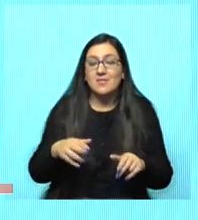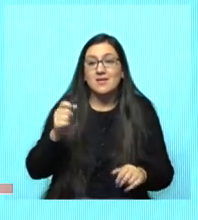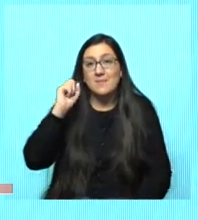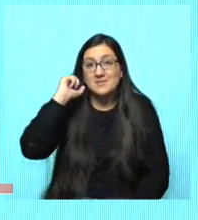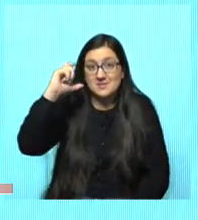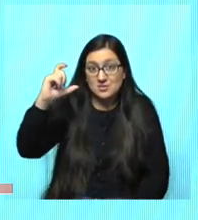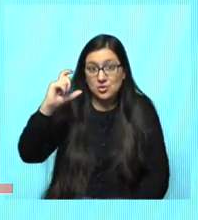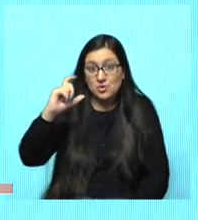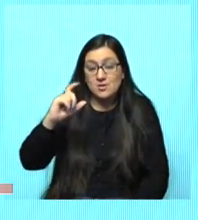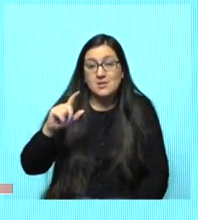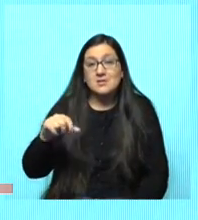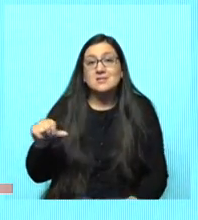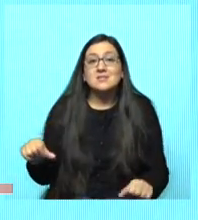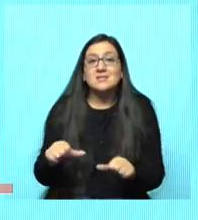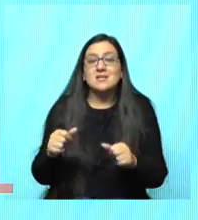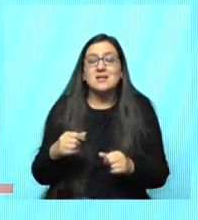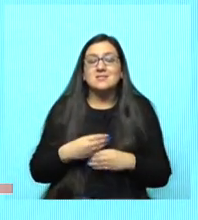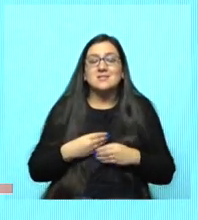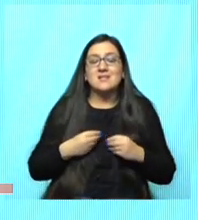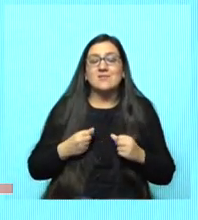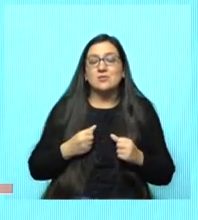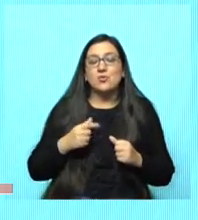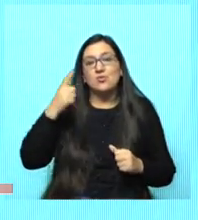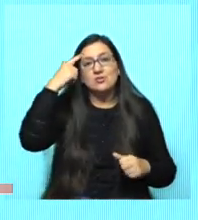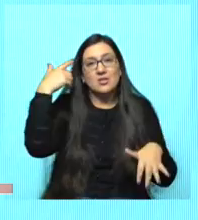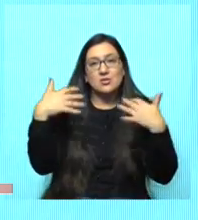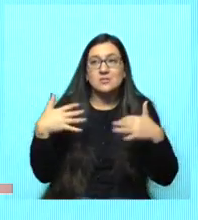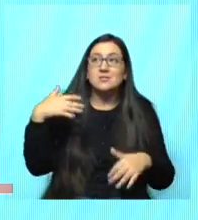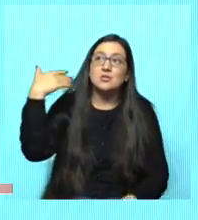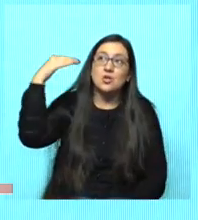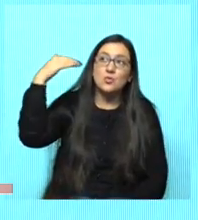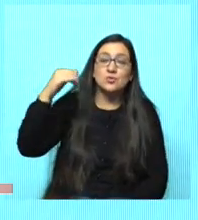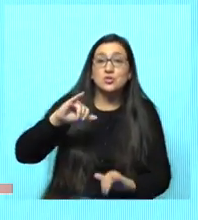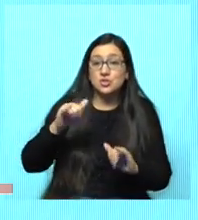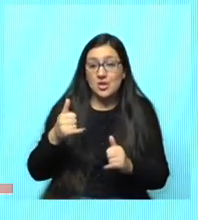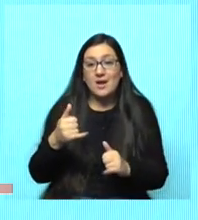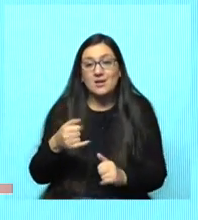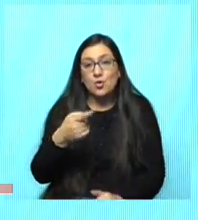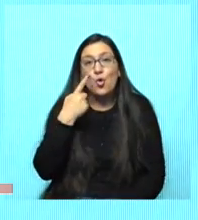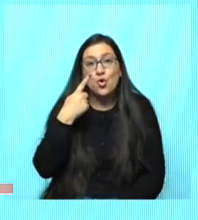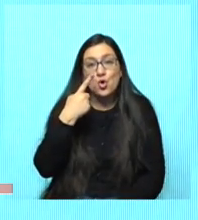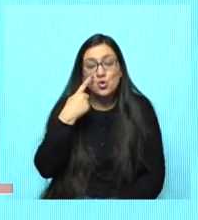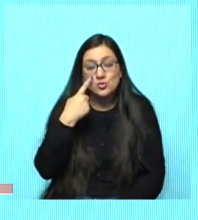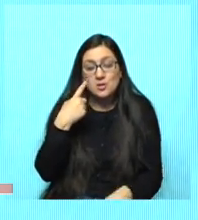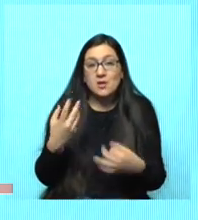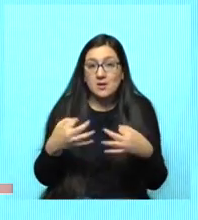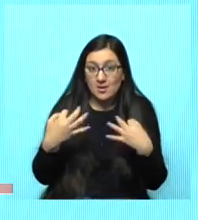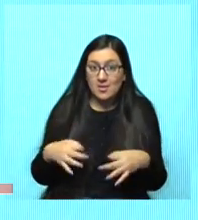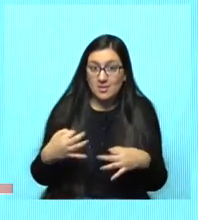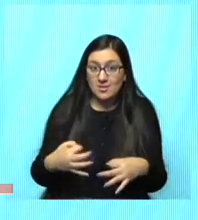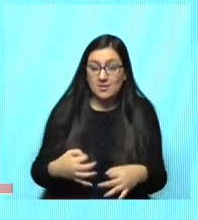capacitación, se realiza lo que es la sensibilización. Una vez que los adolescentes y los adultos son sensibilizados y conocen la realidad, conocen, digamos,